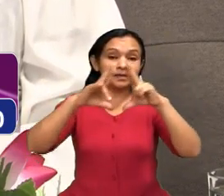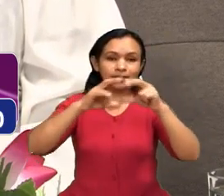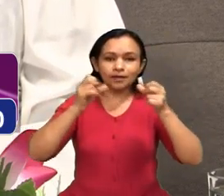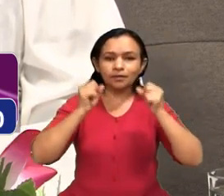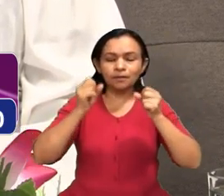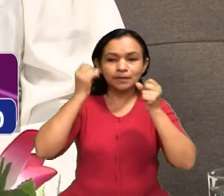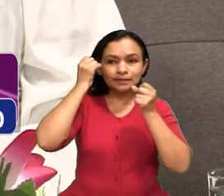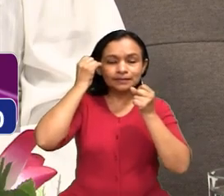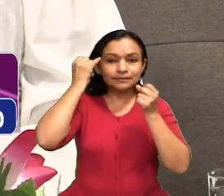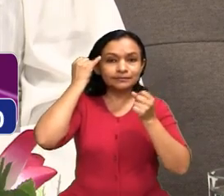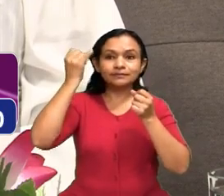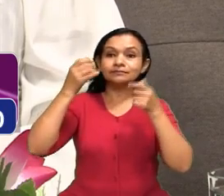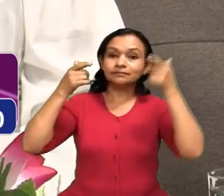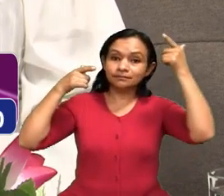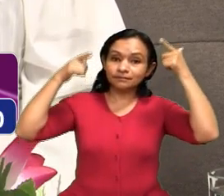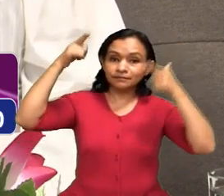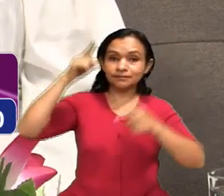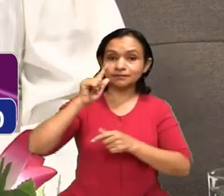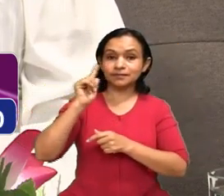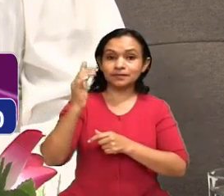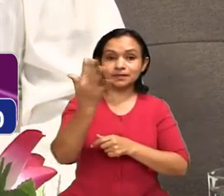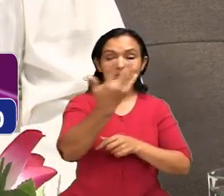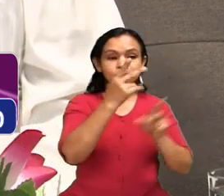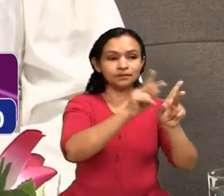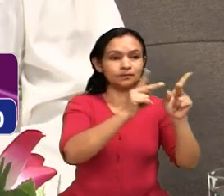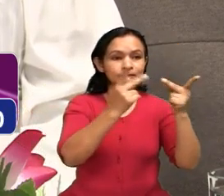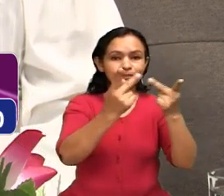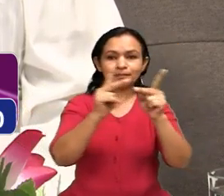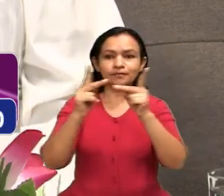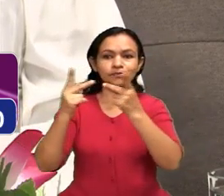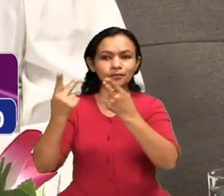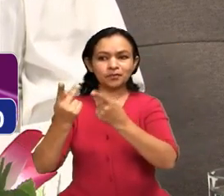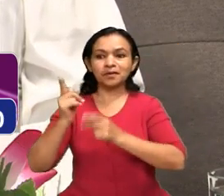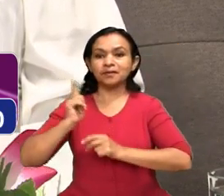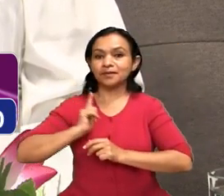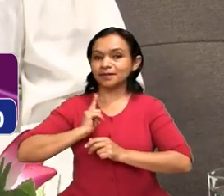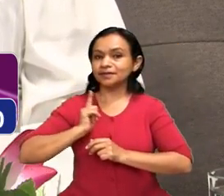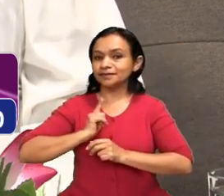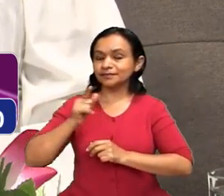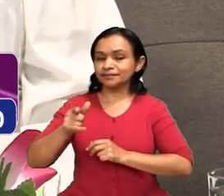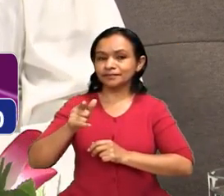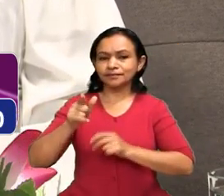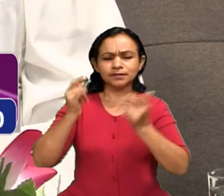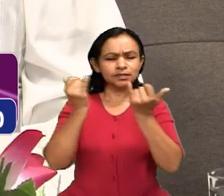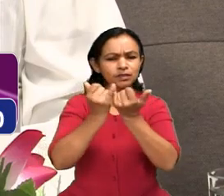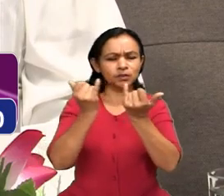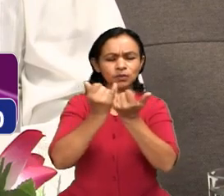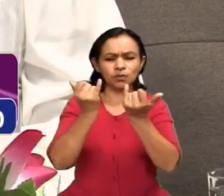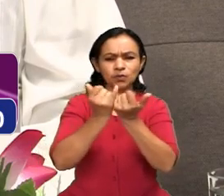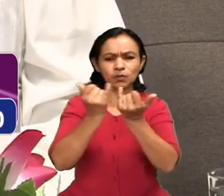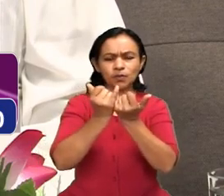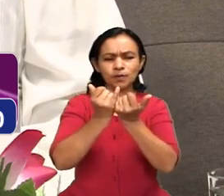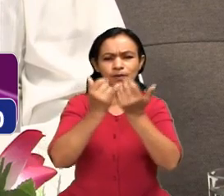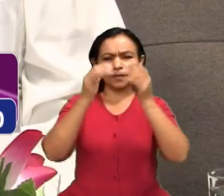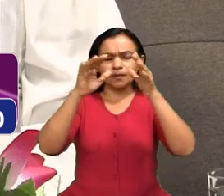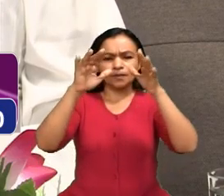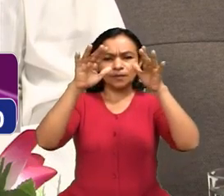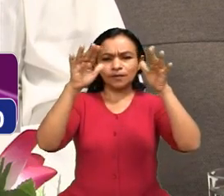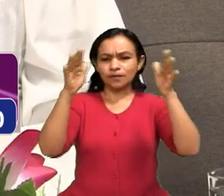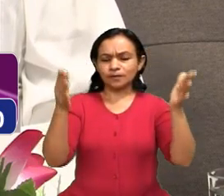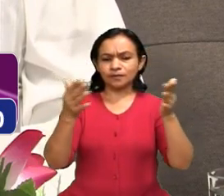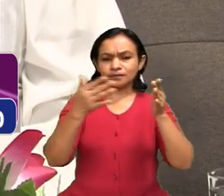en todos los pueblos tenía su mero. Era la constelación de Abd el